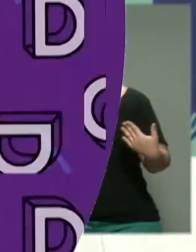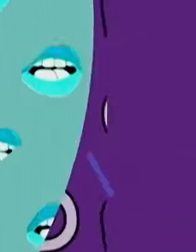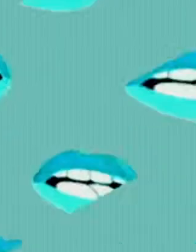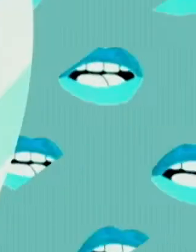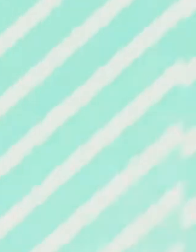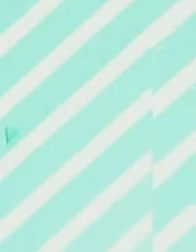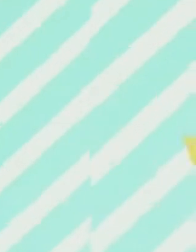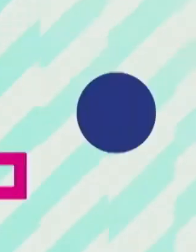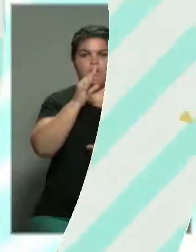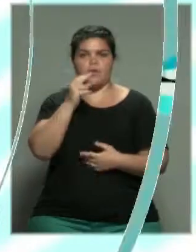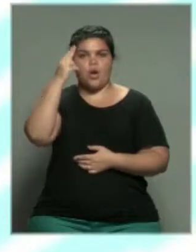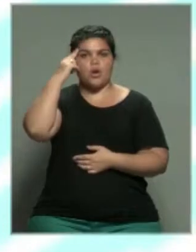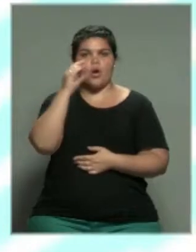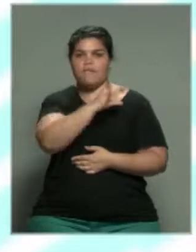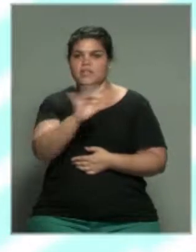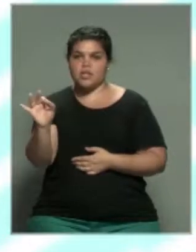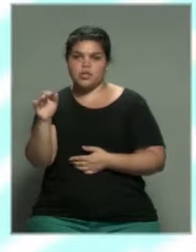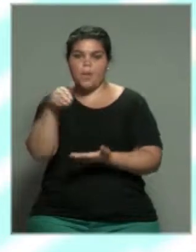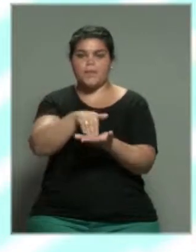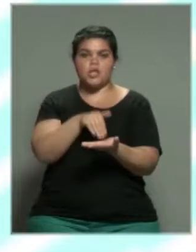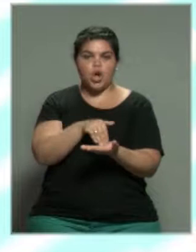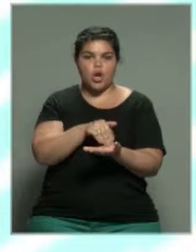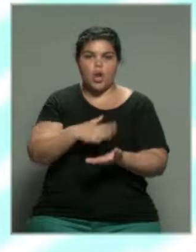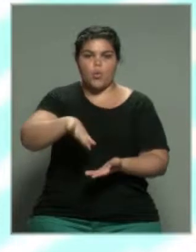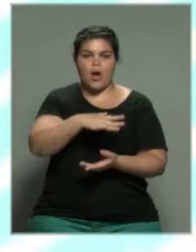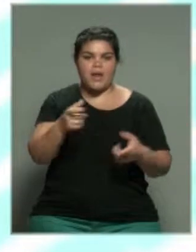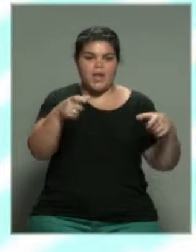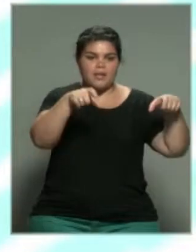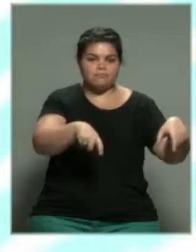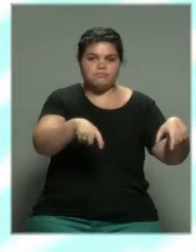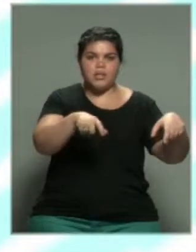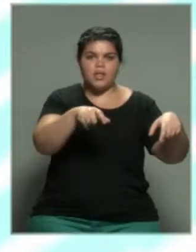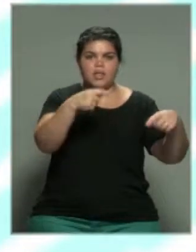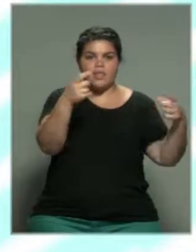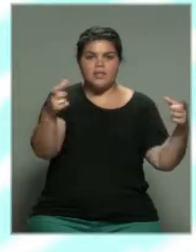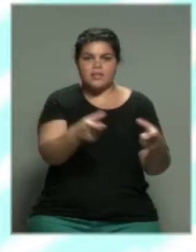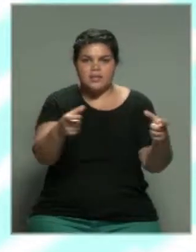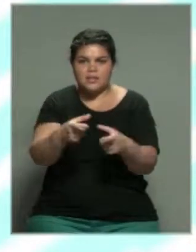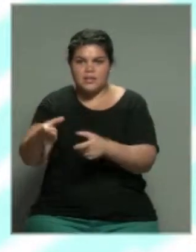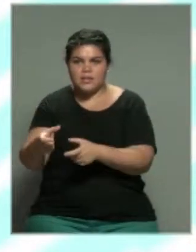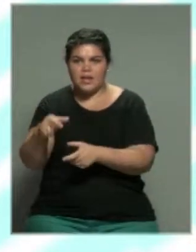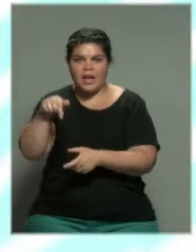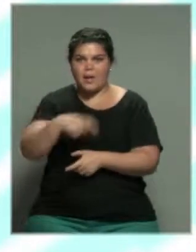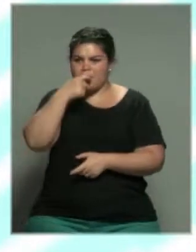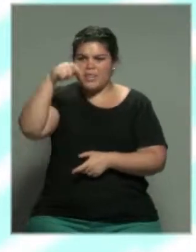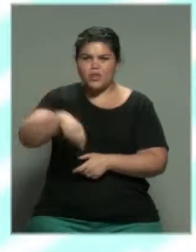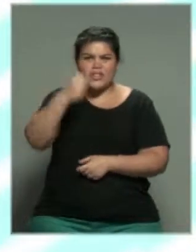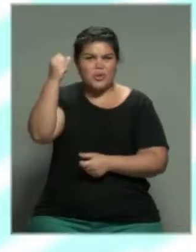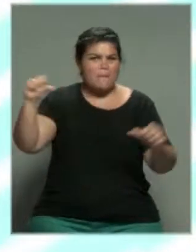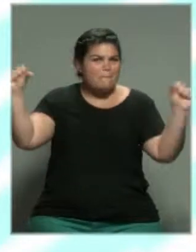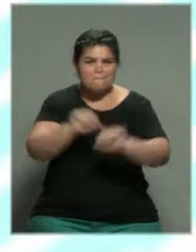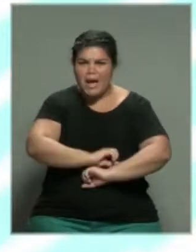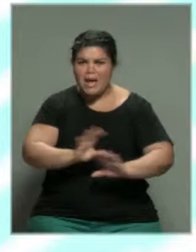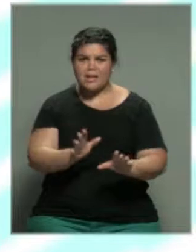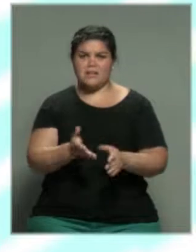900 millones podríamos haber hecho en varios lugares estadios más chicos y la provincia estaba quebrada. Entonces,